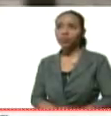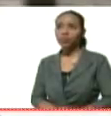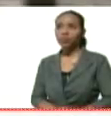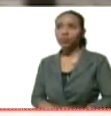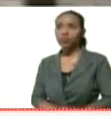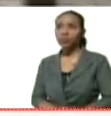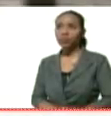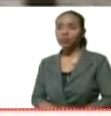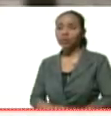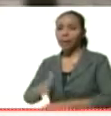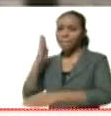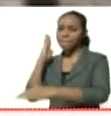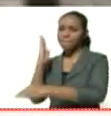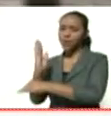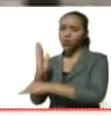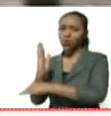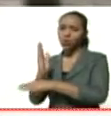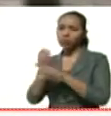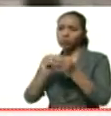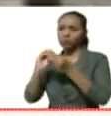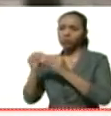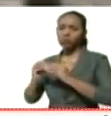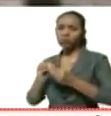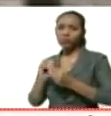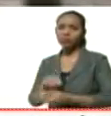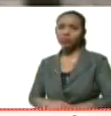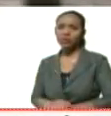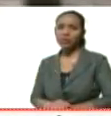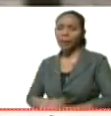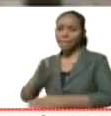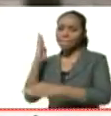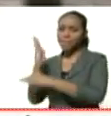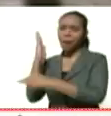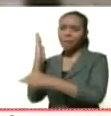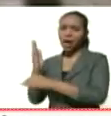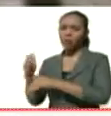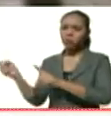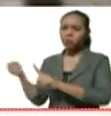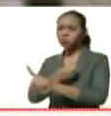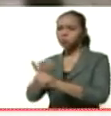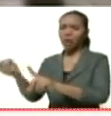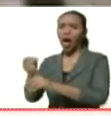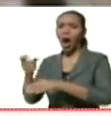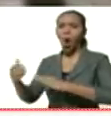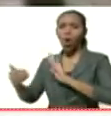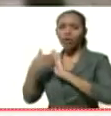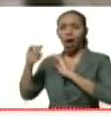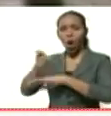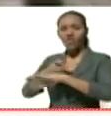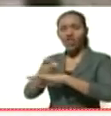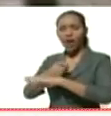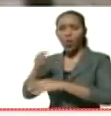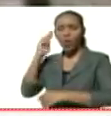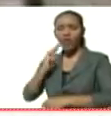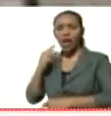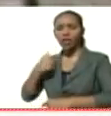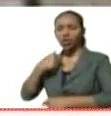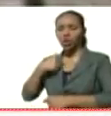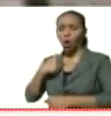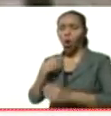de condena al recrudecimiento de las sanciones y de la agresión contra el gobierno bolivariano que presido en